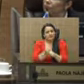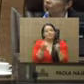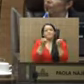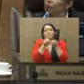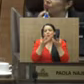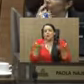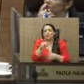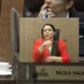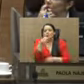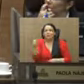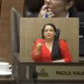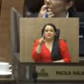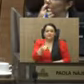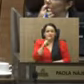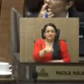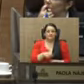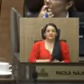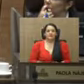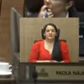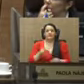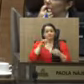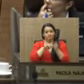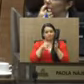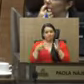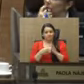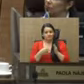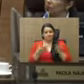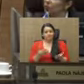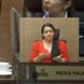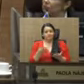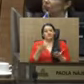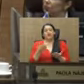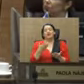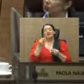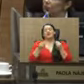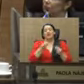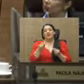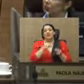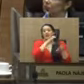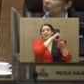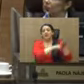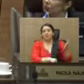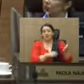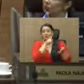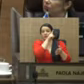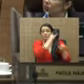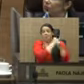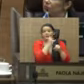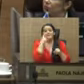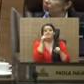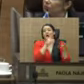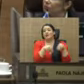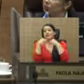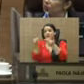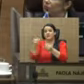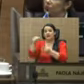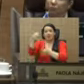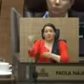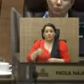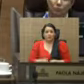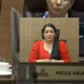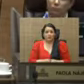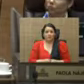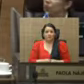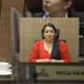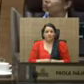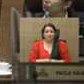muchas otras necesidades. Es decir, vestimos un santo para desvestir a otro. Acá todos